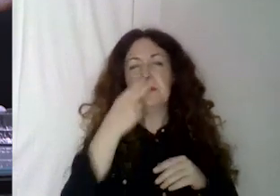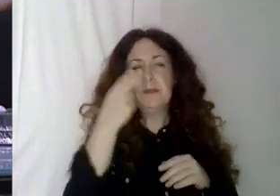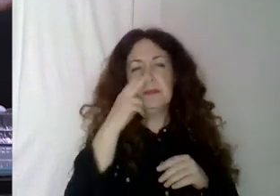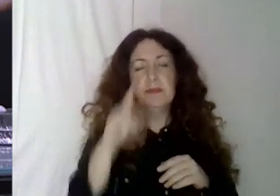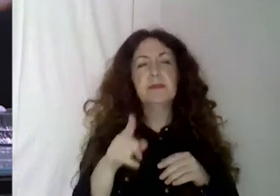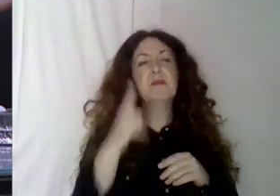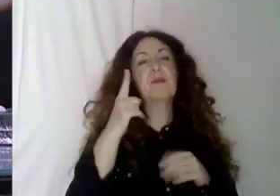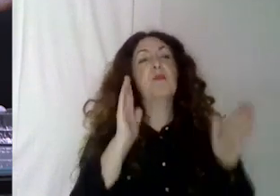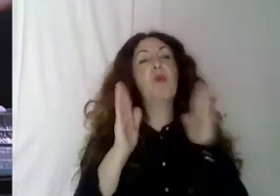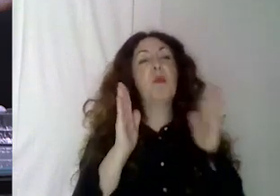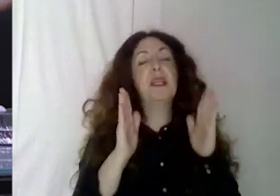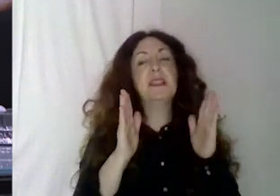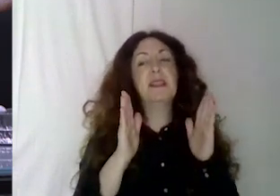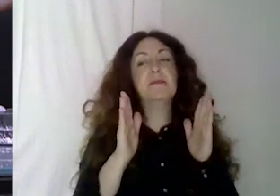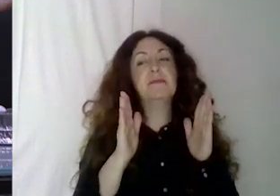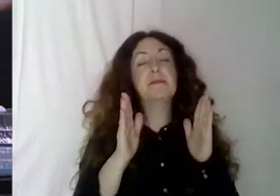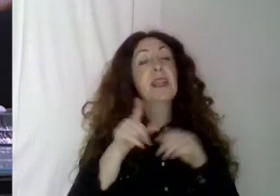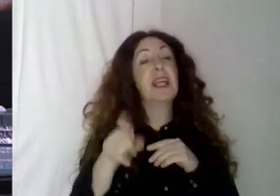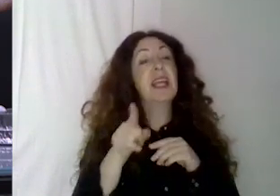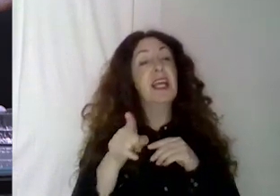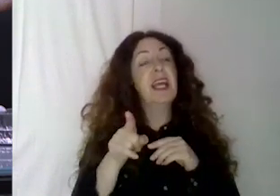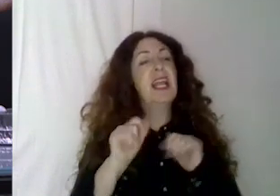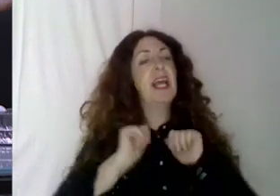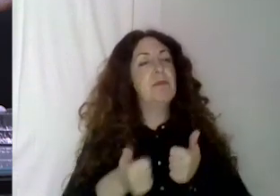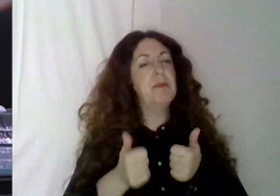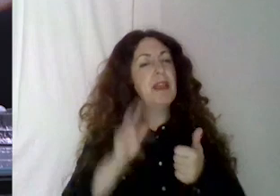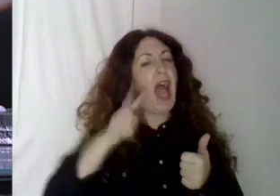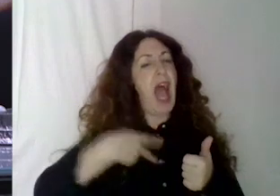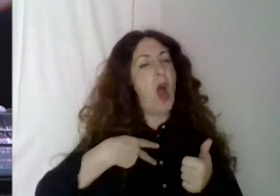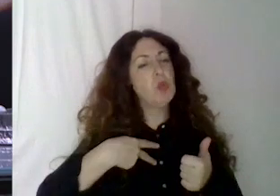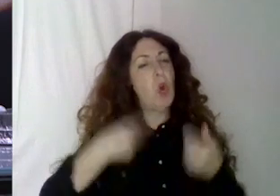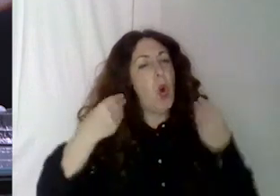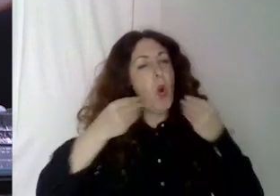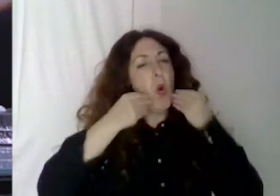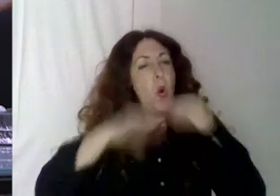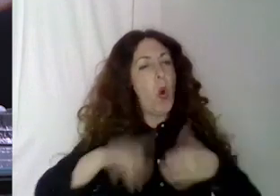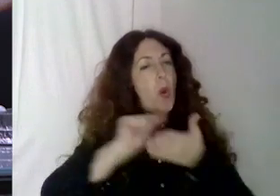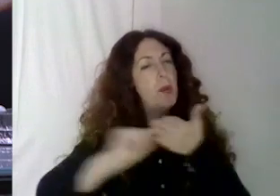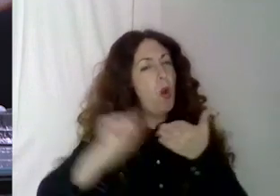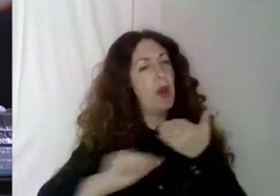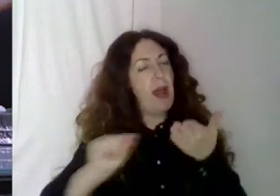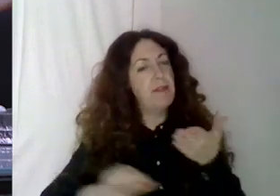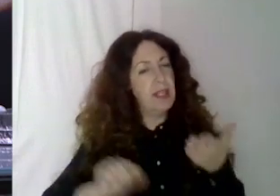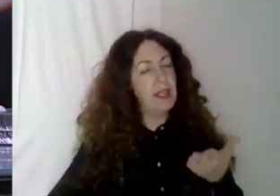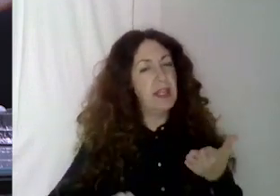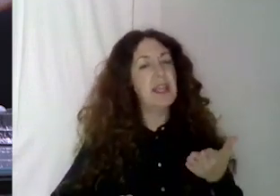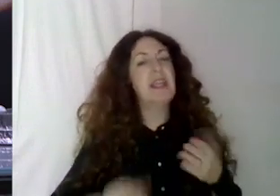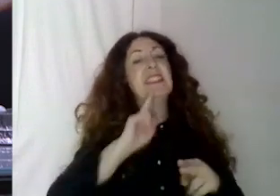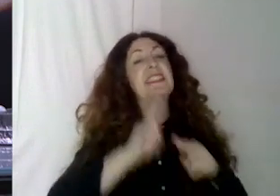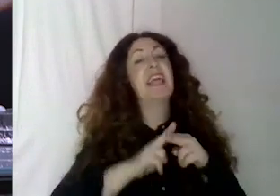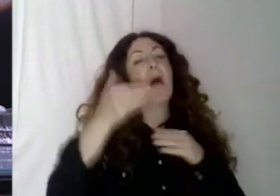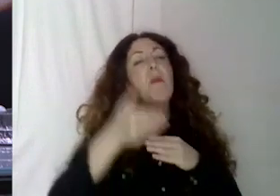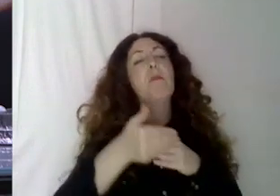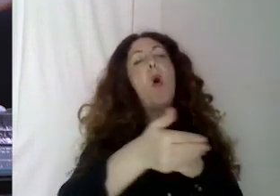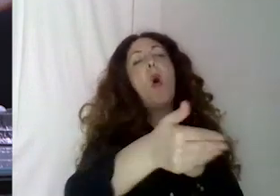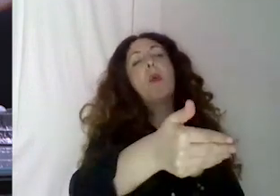se retira para repensarlo de alguna manera y lo escribe. Lo escribe, yo no creo que sea porque ya ha sido exculpado, sino porque realmente, bueno, porque aquello